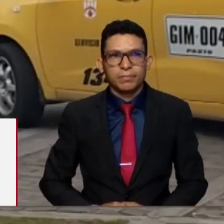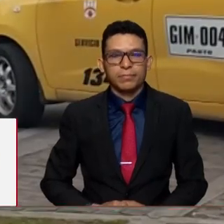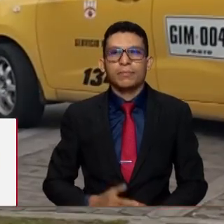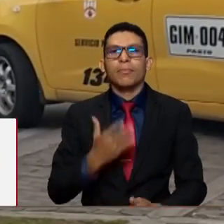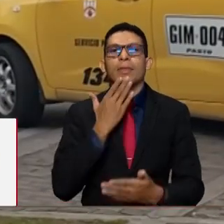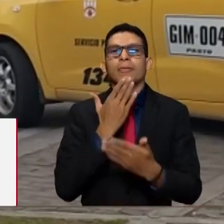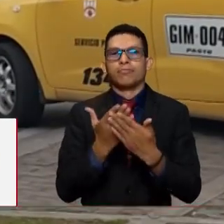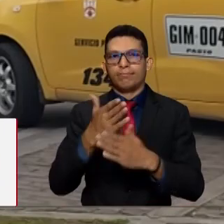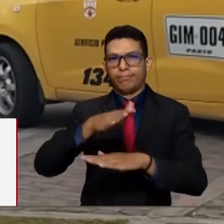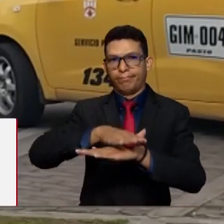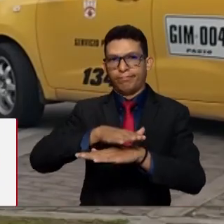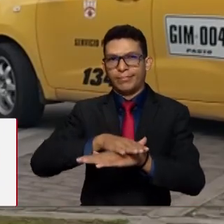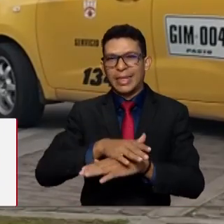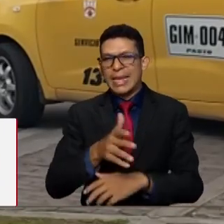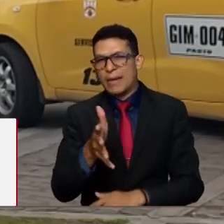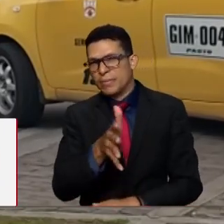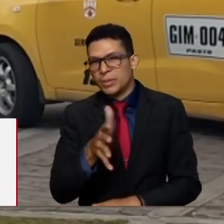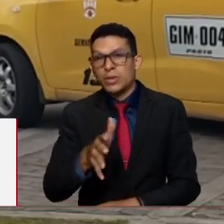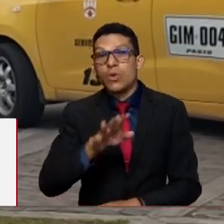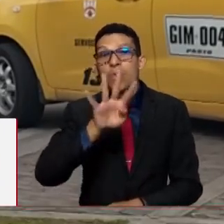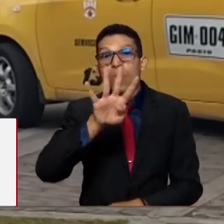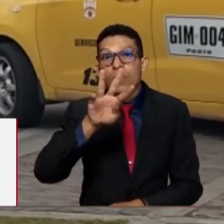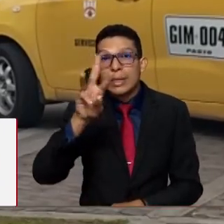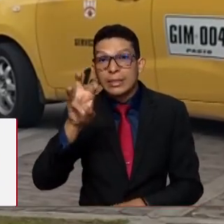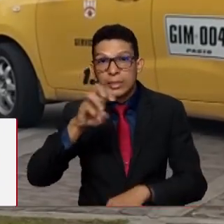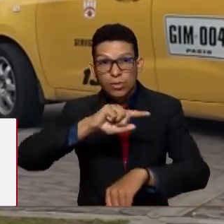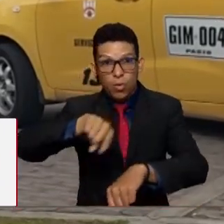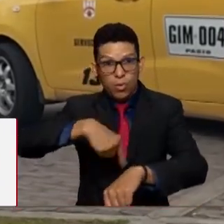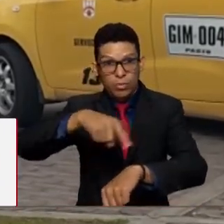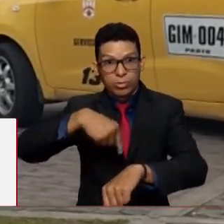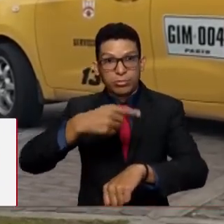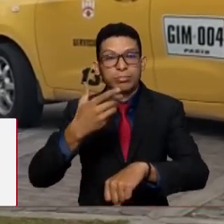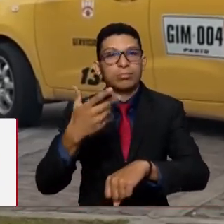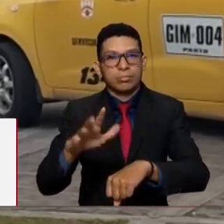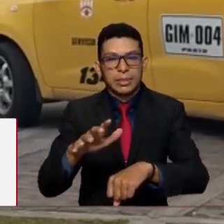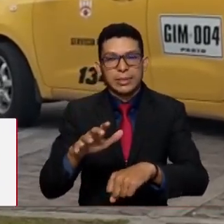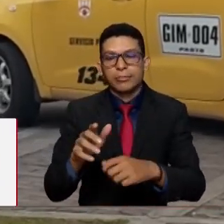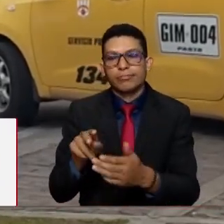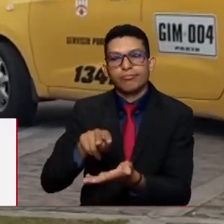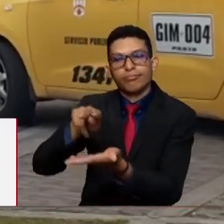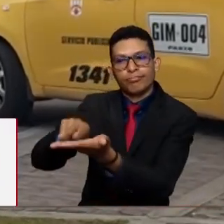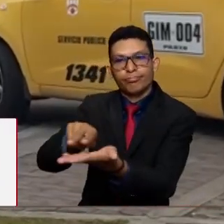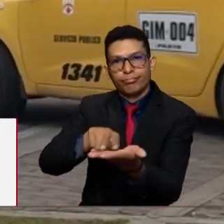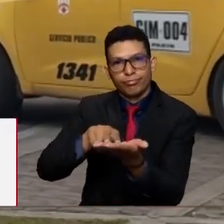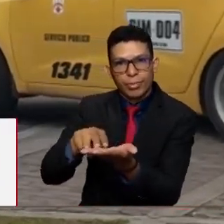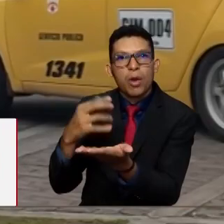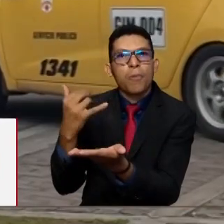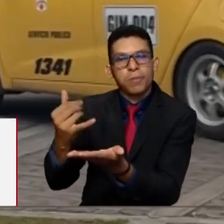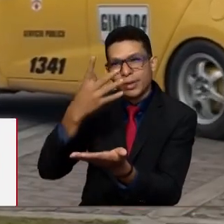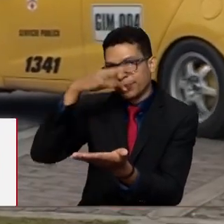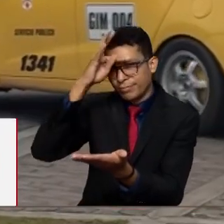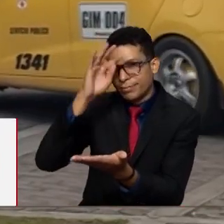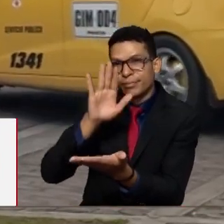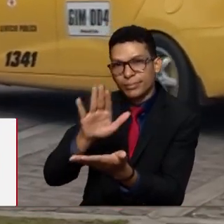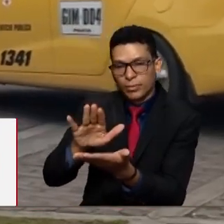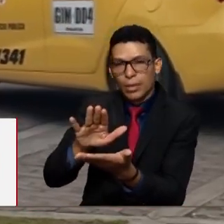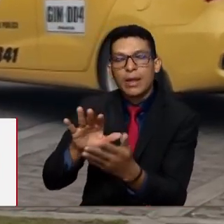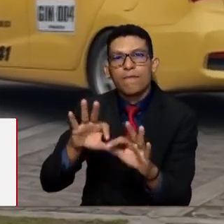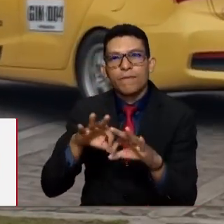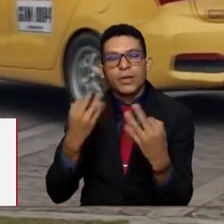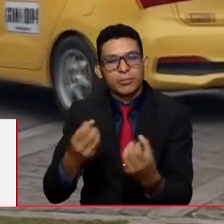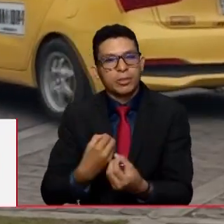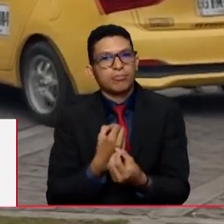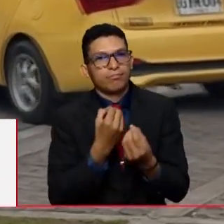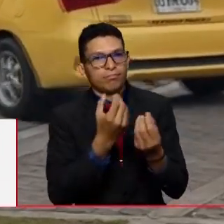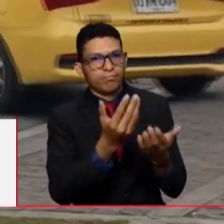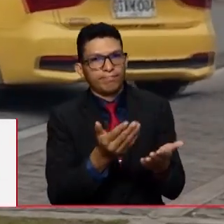Buenas tardes. Después de casi 48 horas de permanecer en medicina legal, fueron entregados hoy a sus familiares los cuerpos sin vida